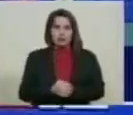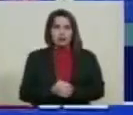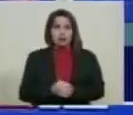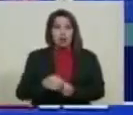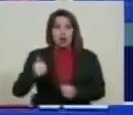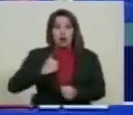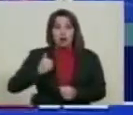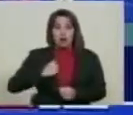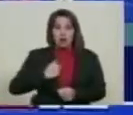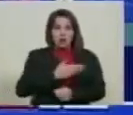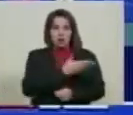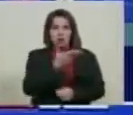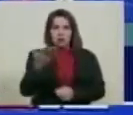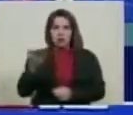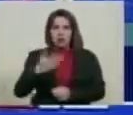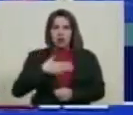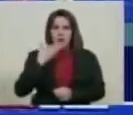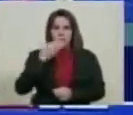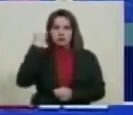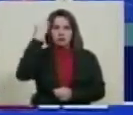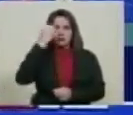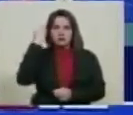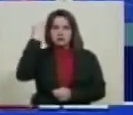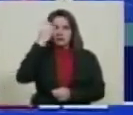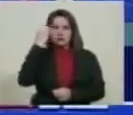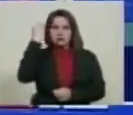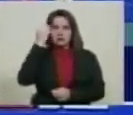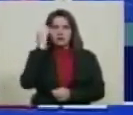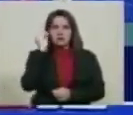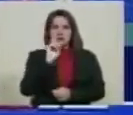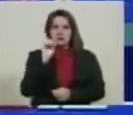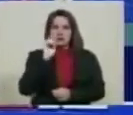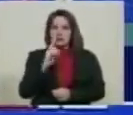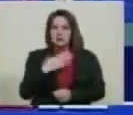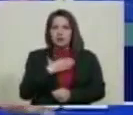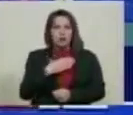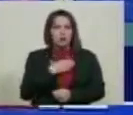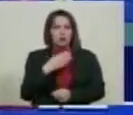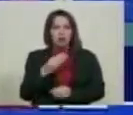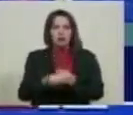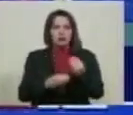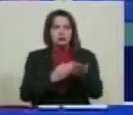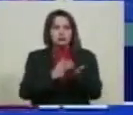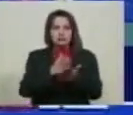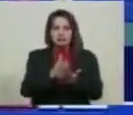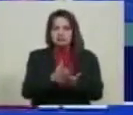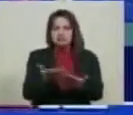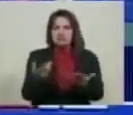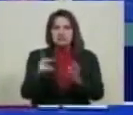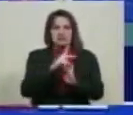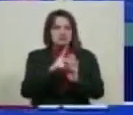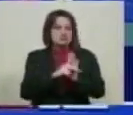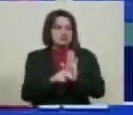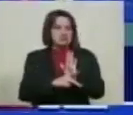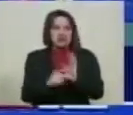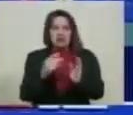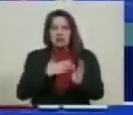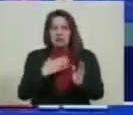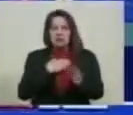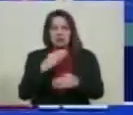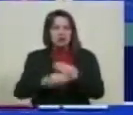Cualquiera pudiera pensar, es inviable ninguno de estos planes que ellos se plantean.